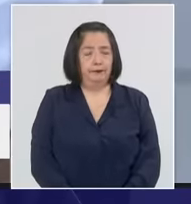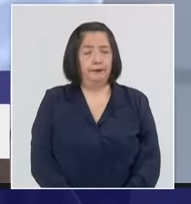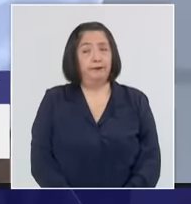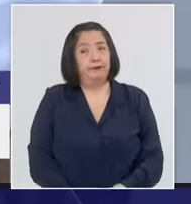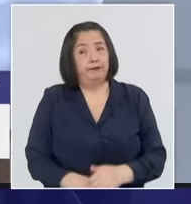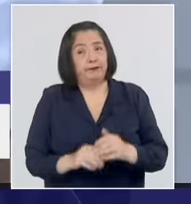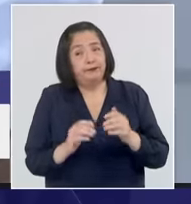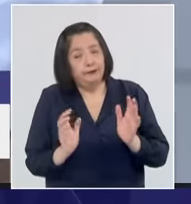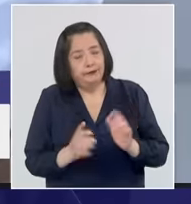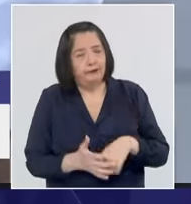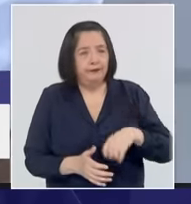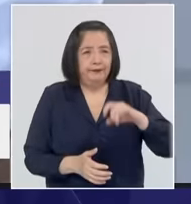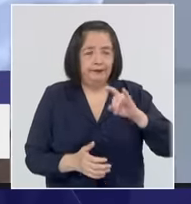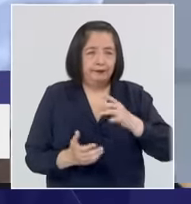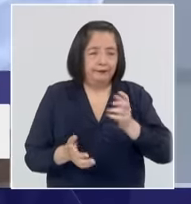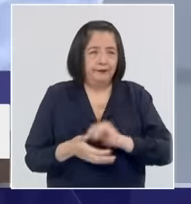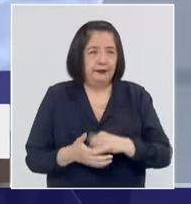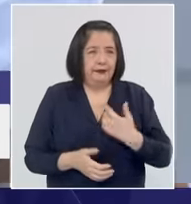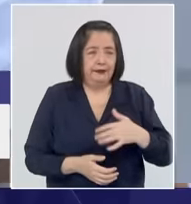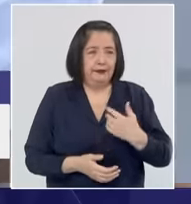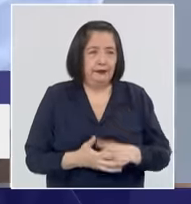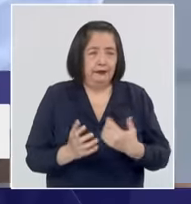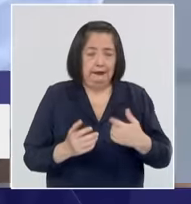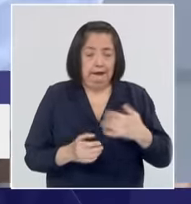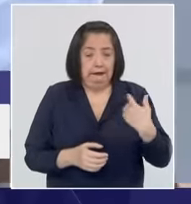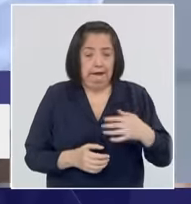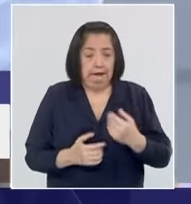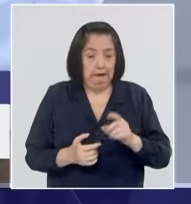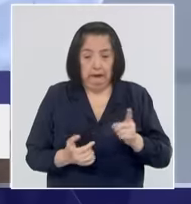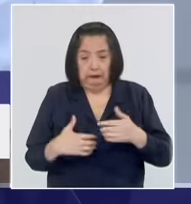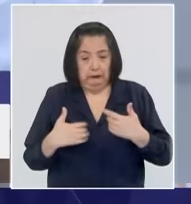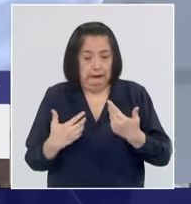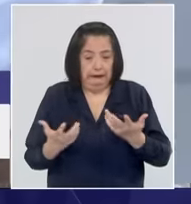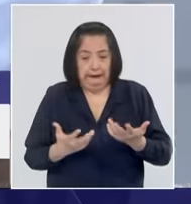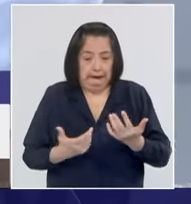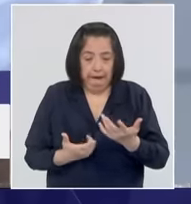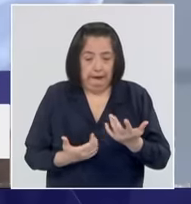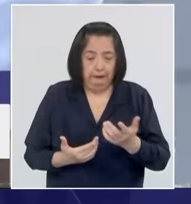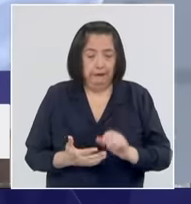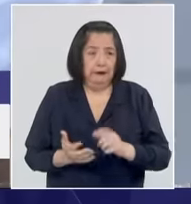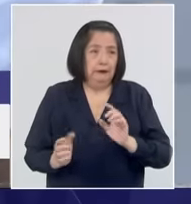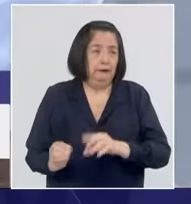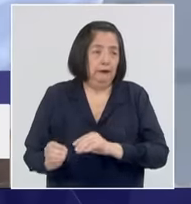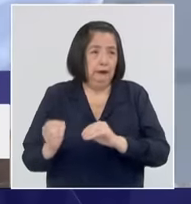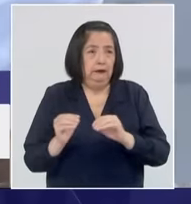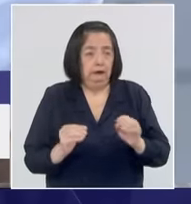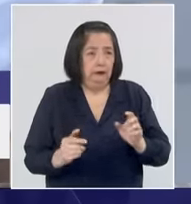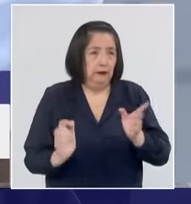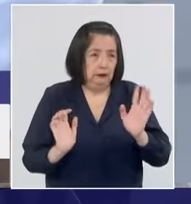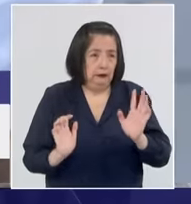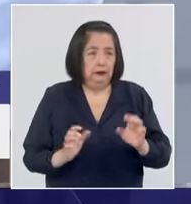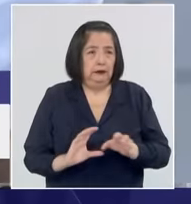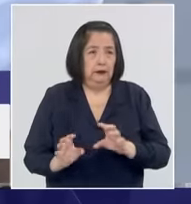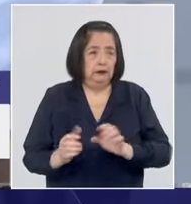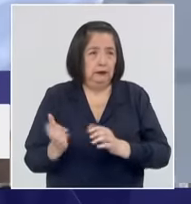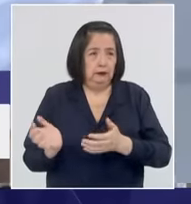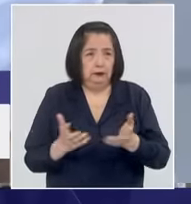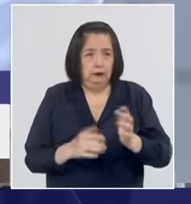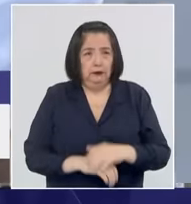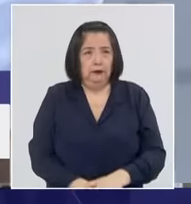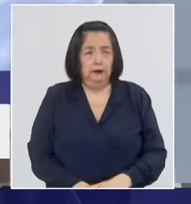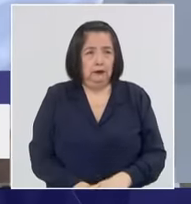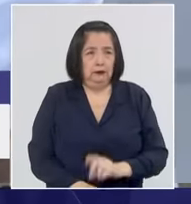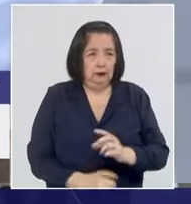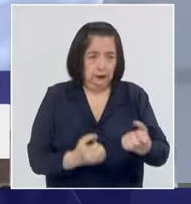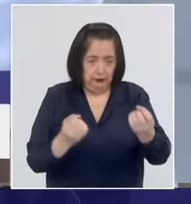Al parecer la emergencia habría sido tan grave que ya no habría dado el tiempo suficiente para estabilizarla y poder hacer el traslado. Esa